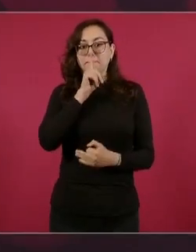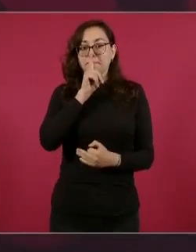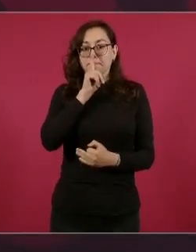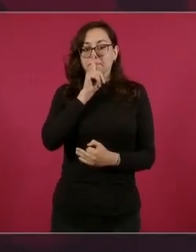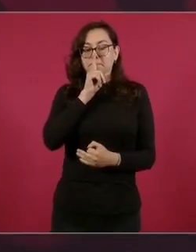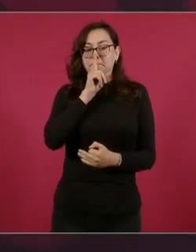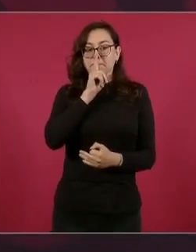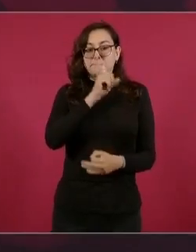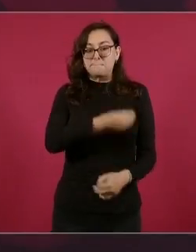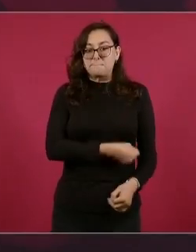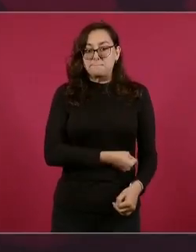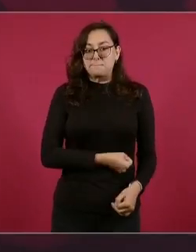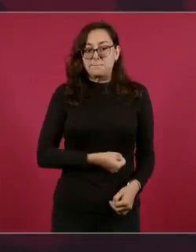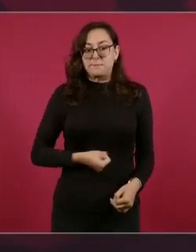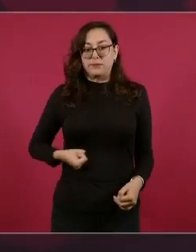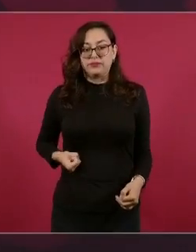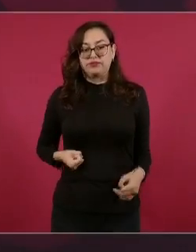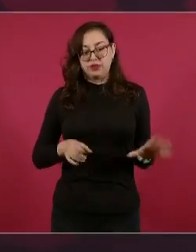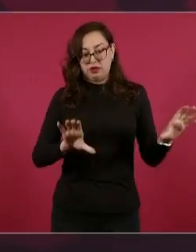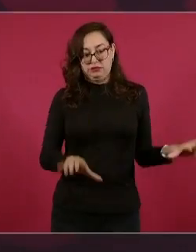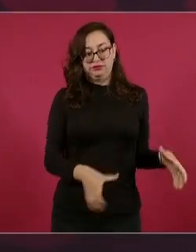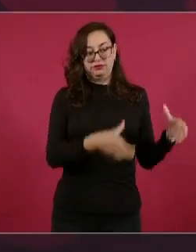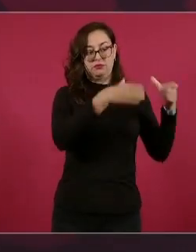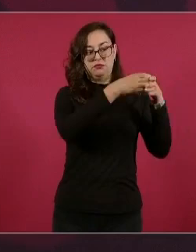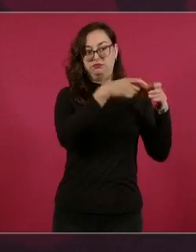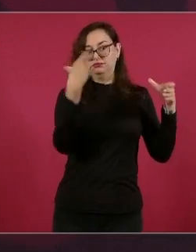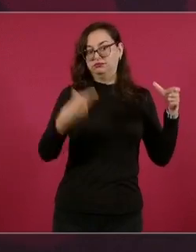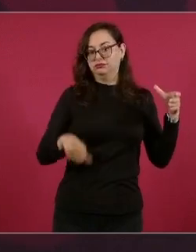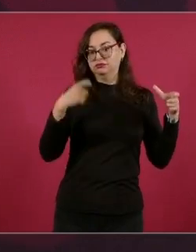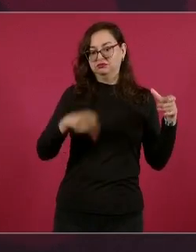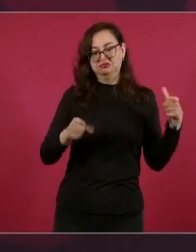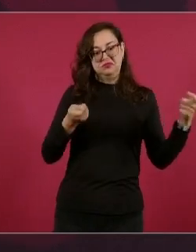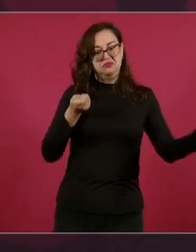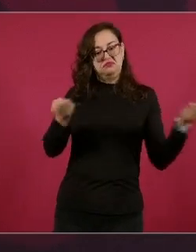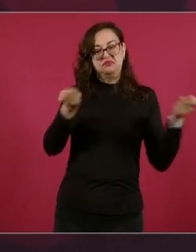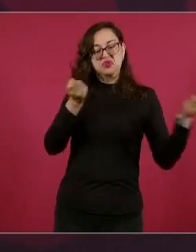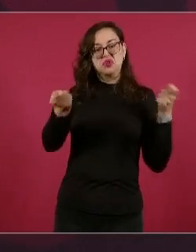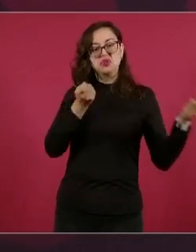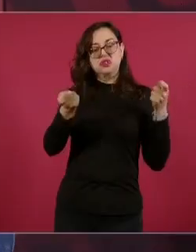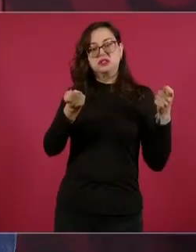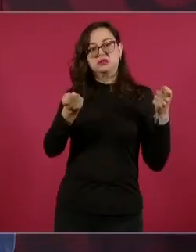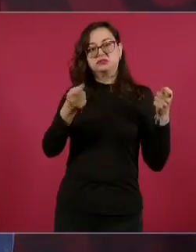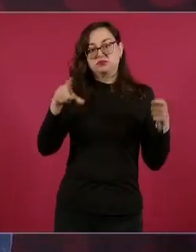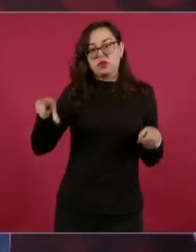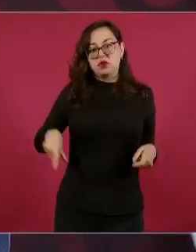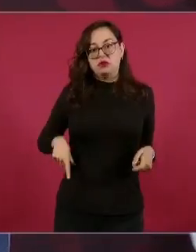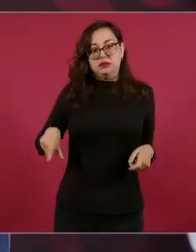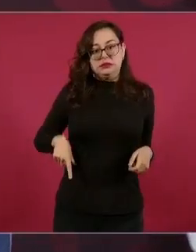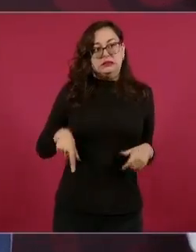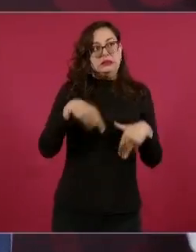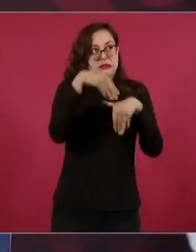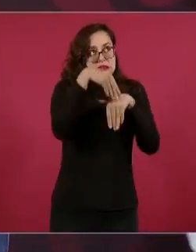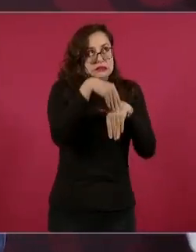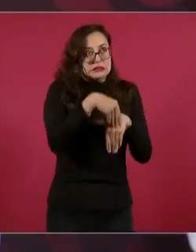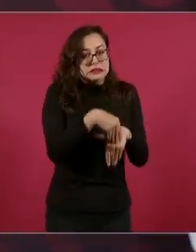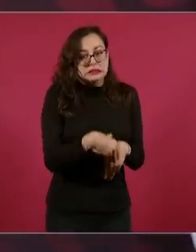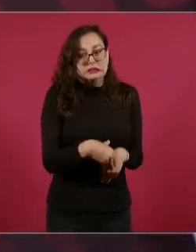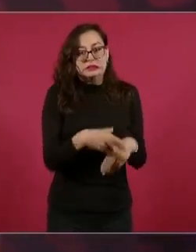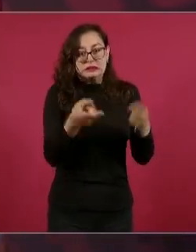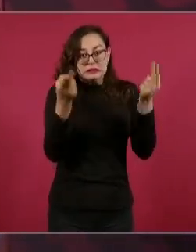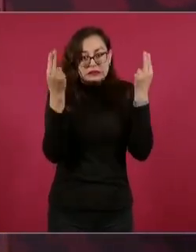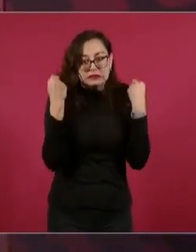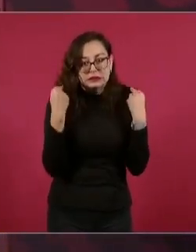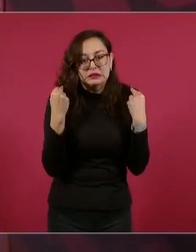Por la oligarquía, que eran los dueños de México, los que se sentían los dueños de México, y